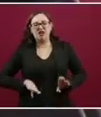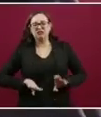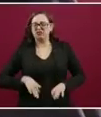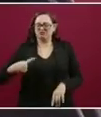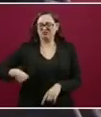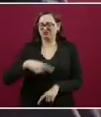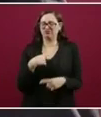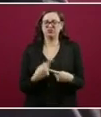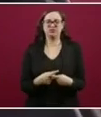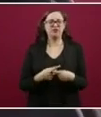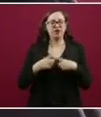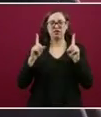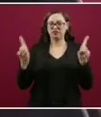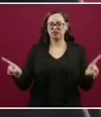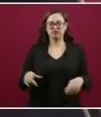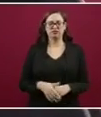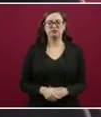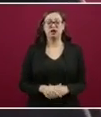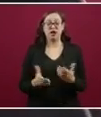Este plan de desarrollo